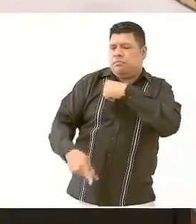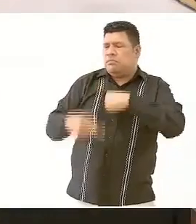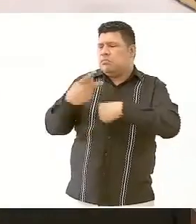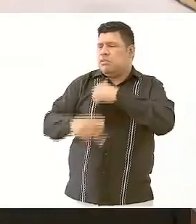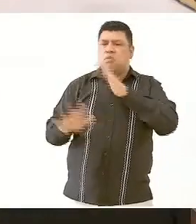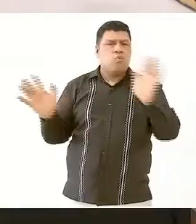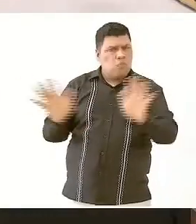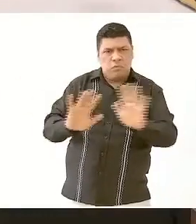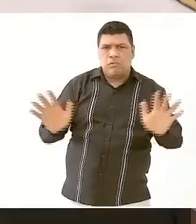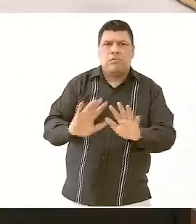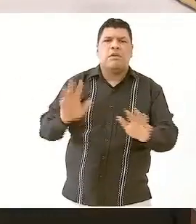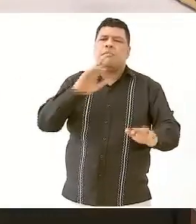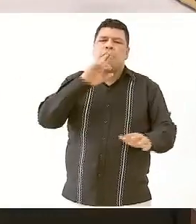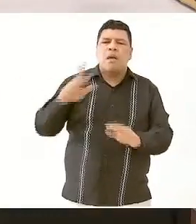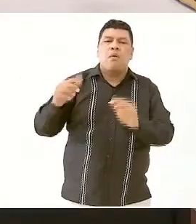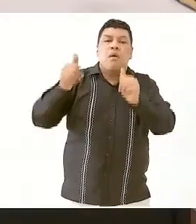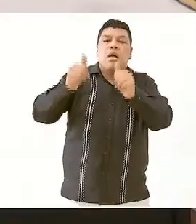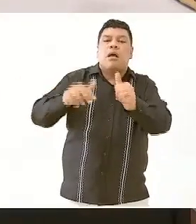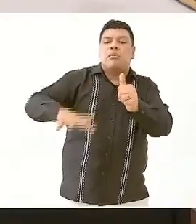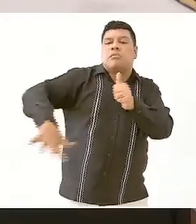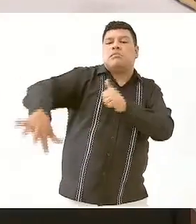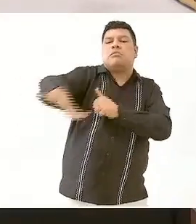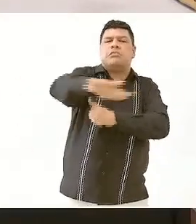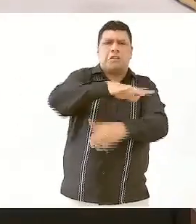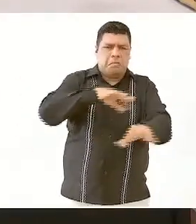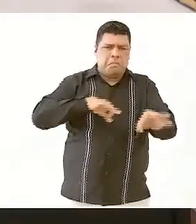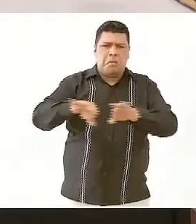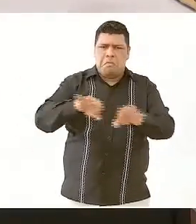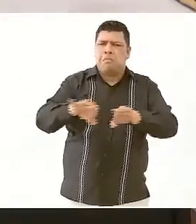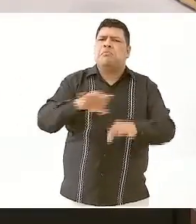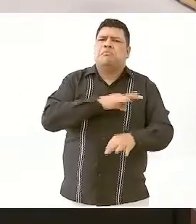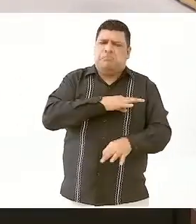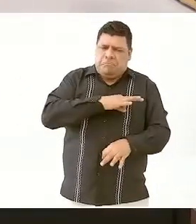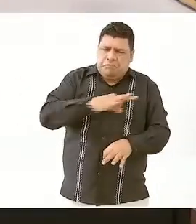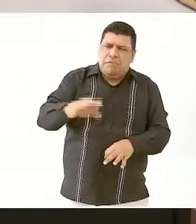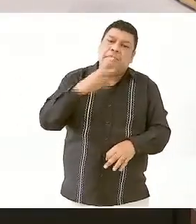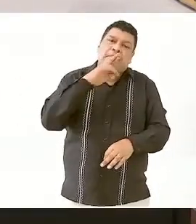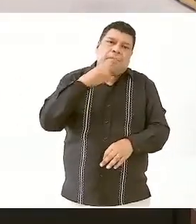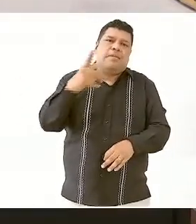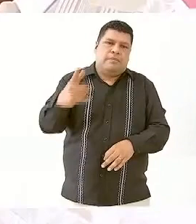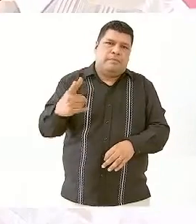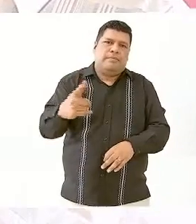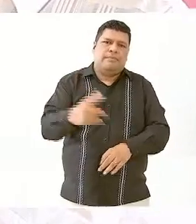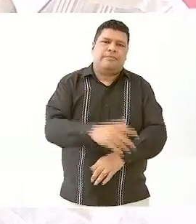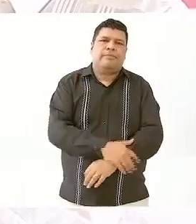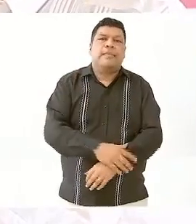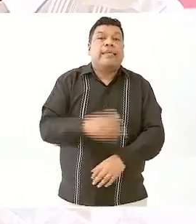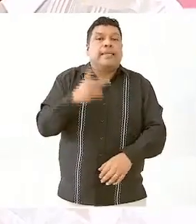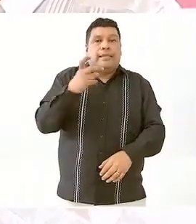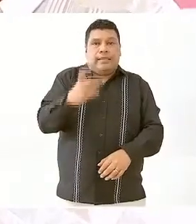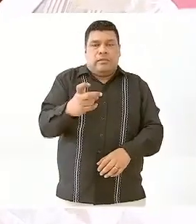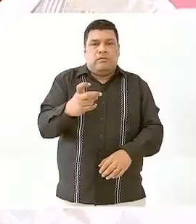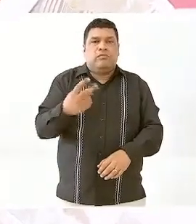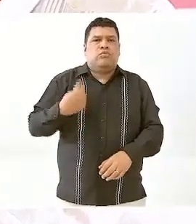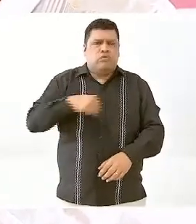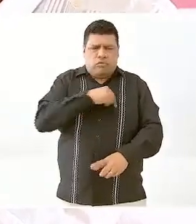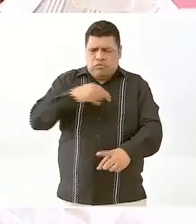riesgos que eso implica, que puedan tener aquí empleo. Ese es